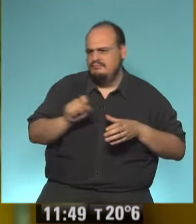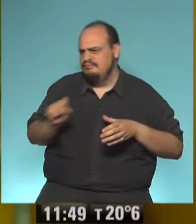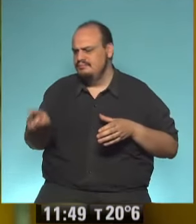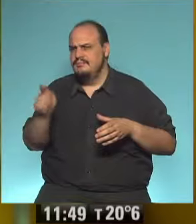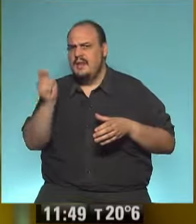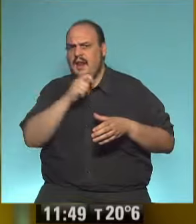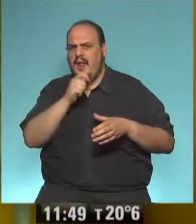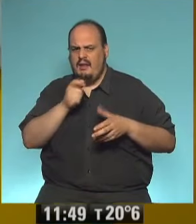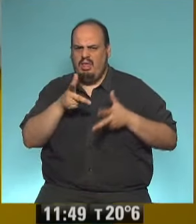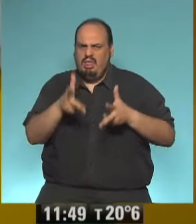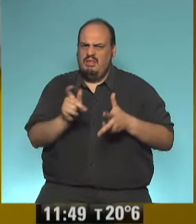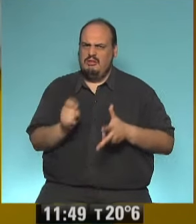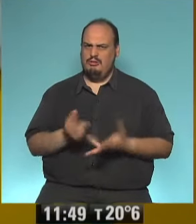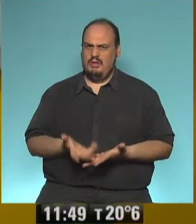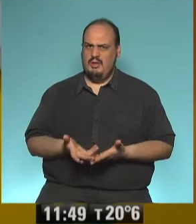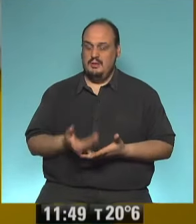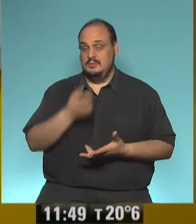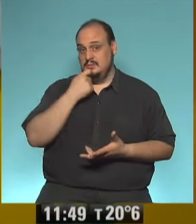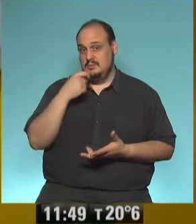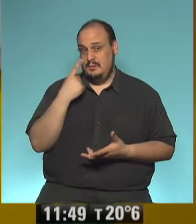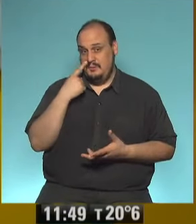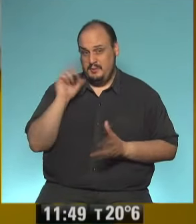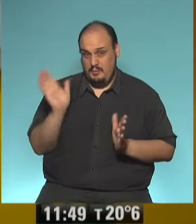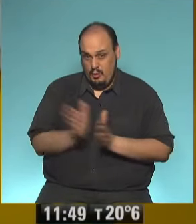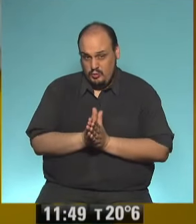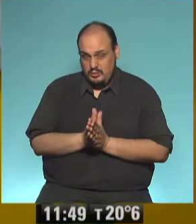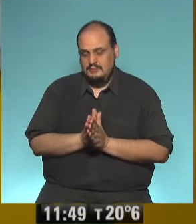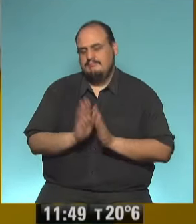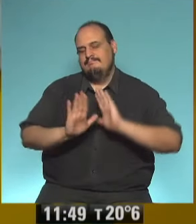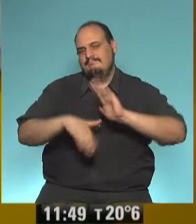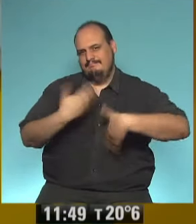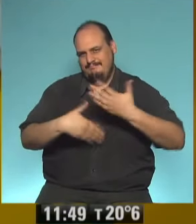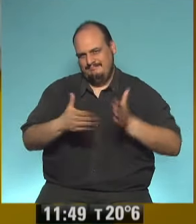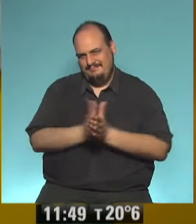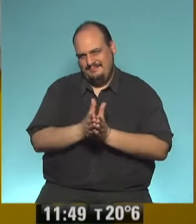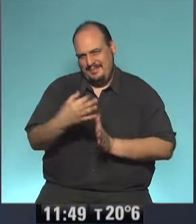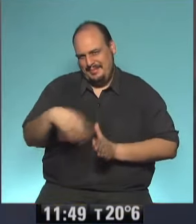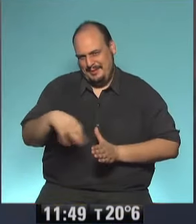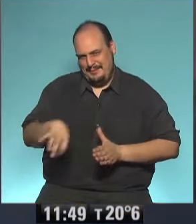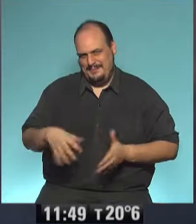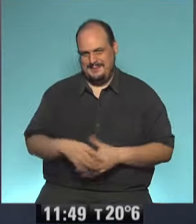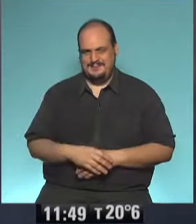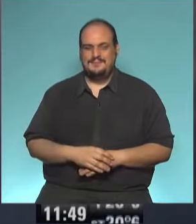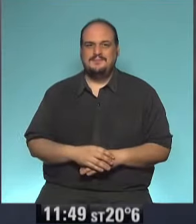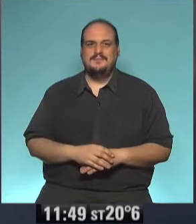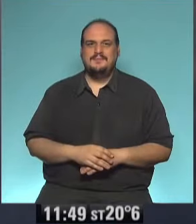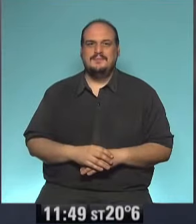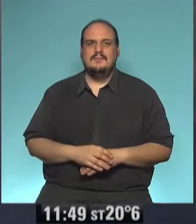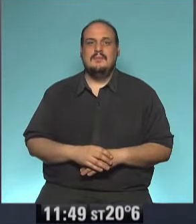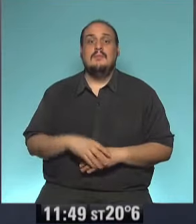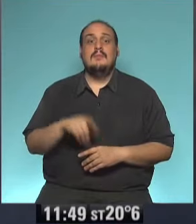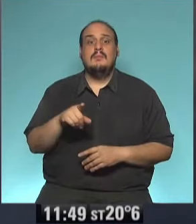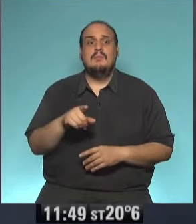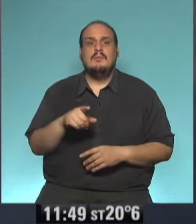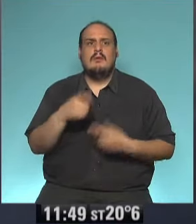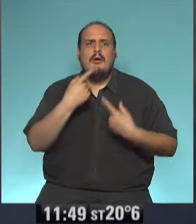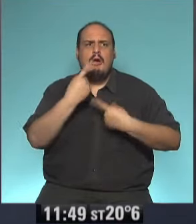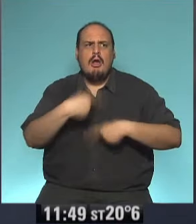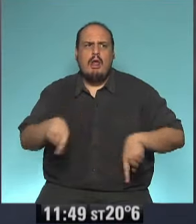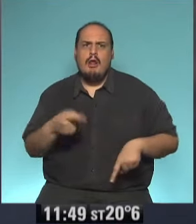nena? Si vamos a vivir juntes, juntes hay que jugar. Son tan